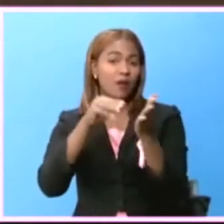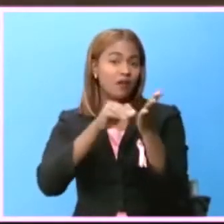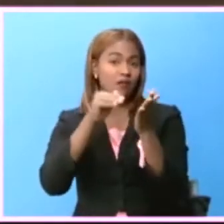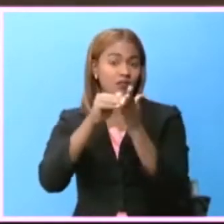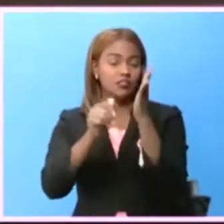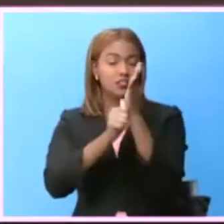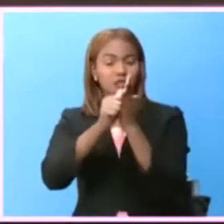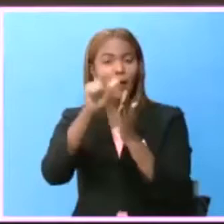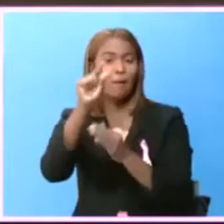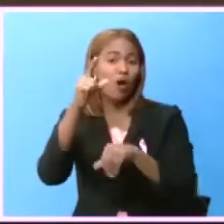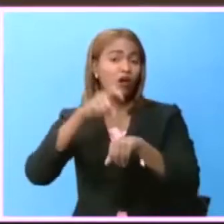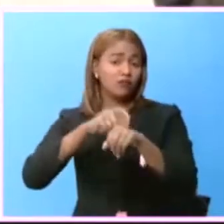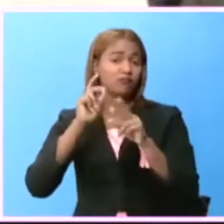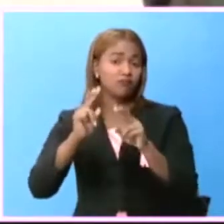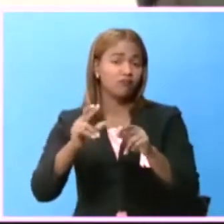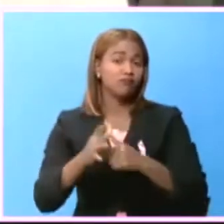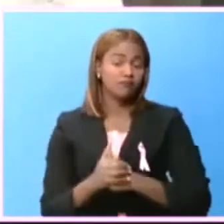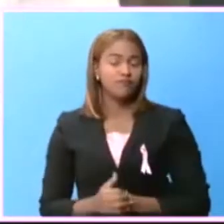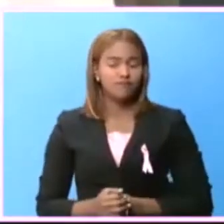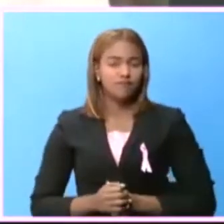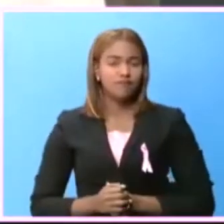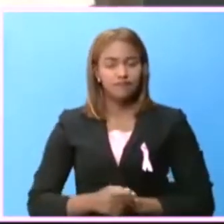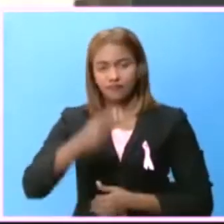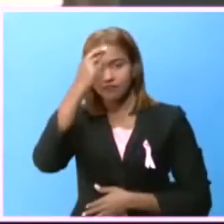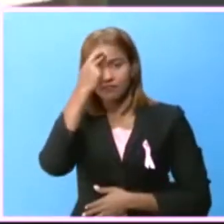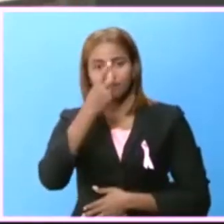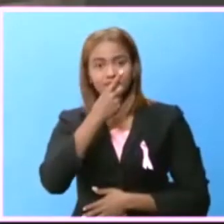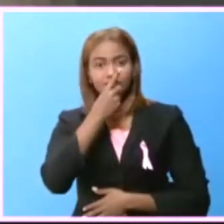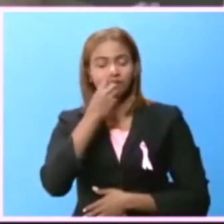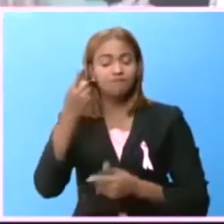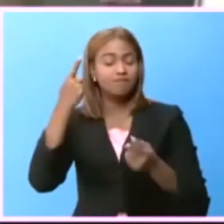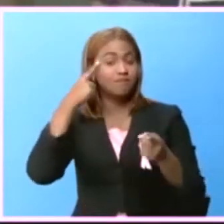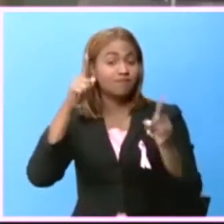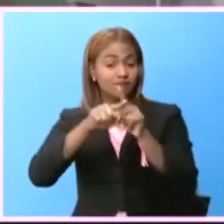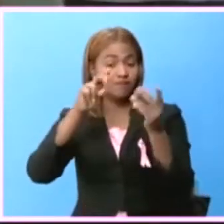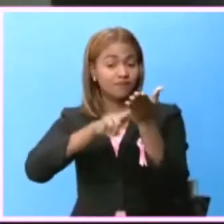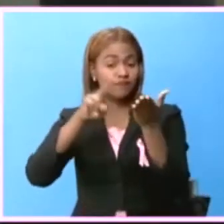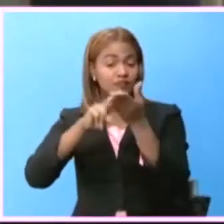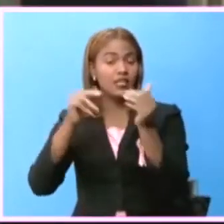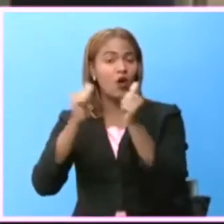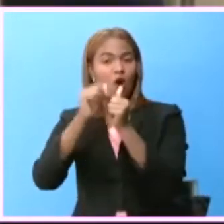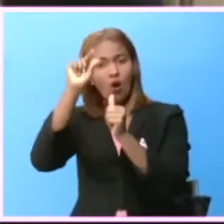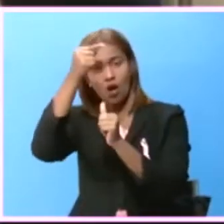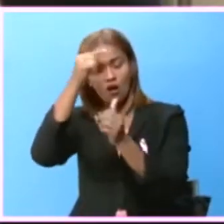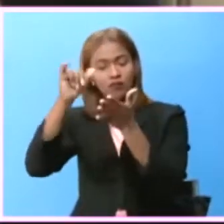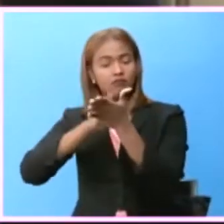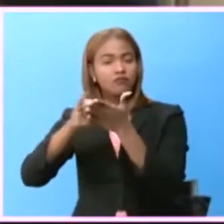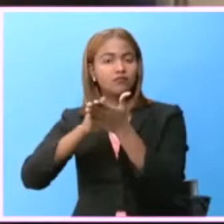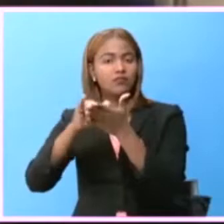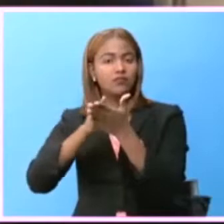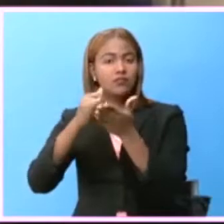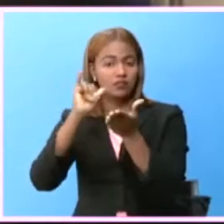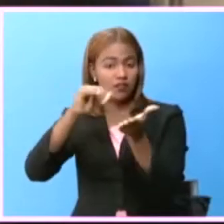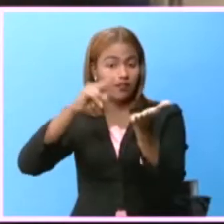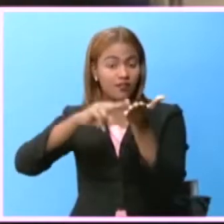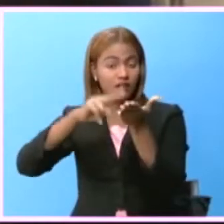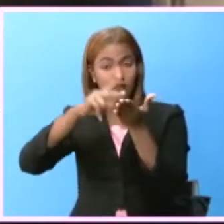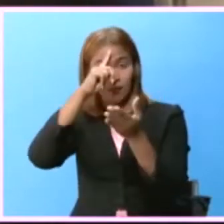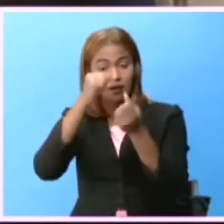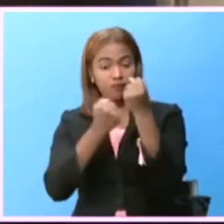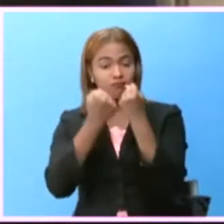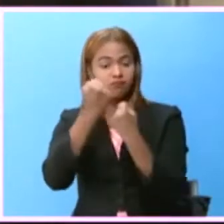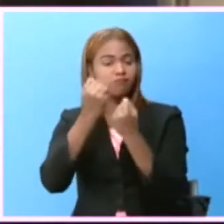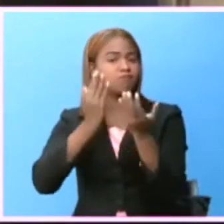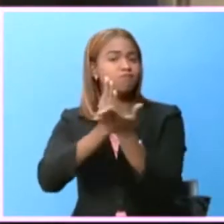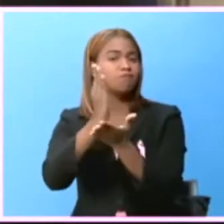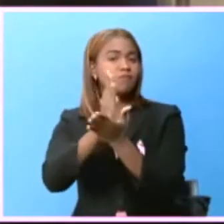apoyar estos proyectos con financiamiento seguro y asistencia técnica los dos países también colaborarán para